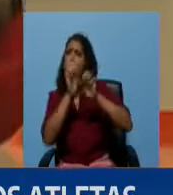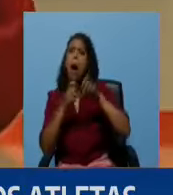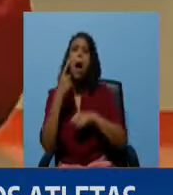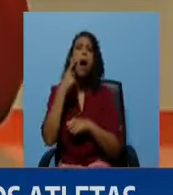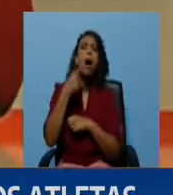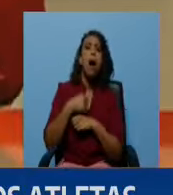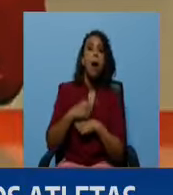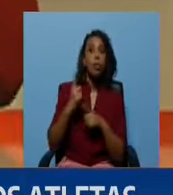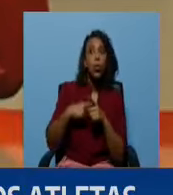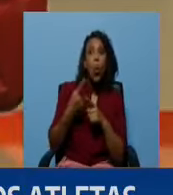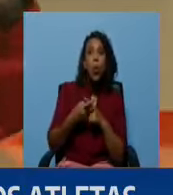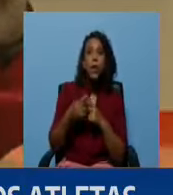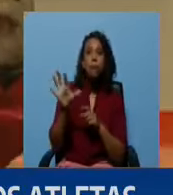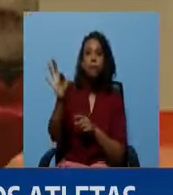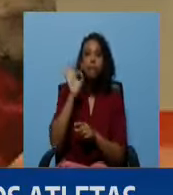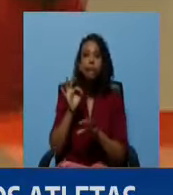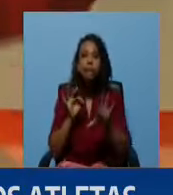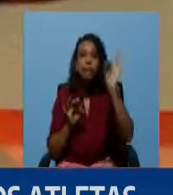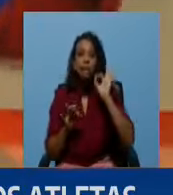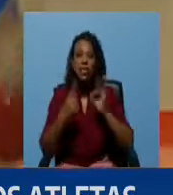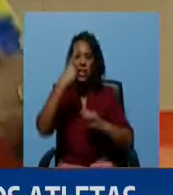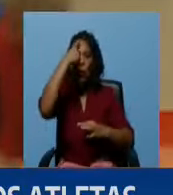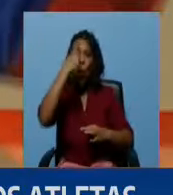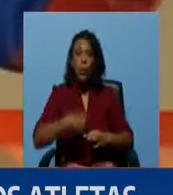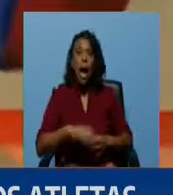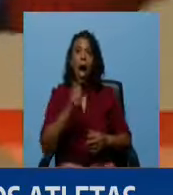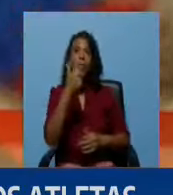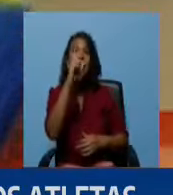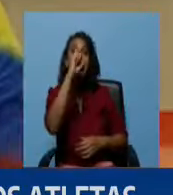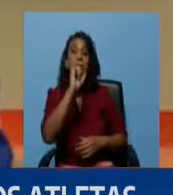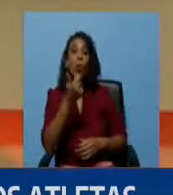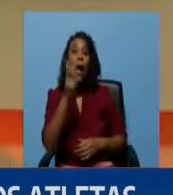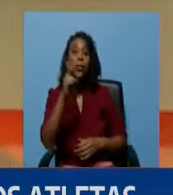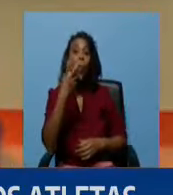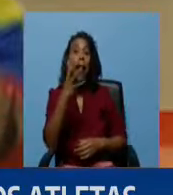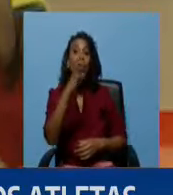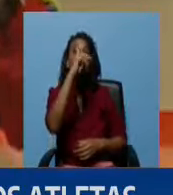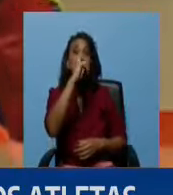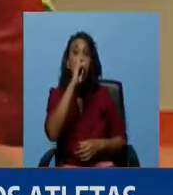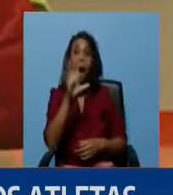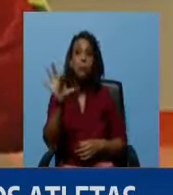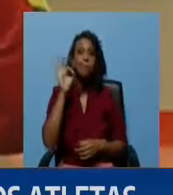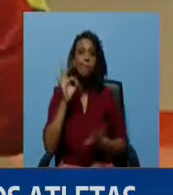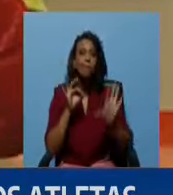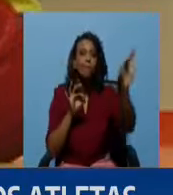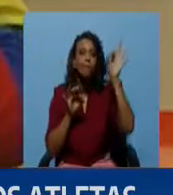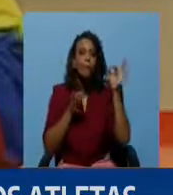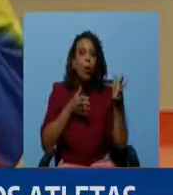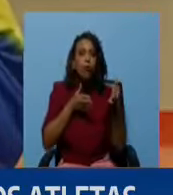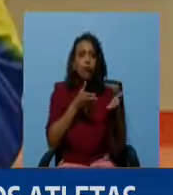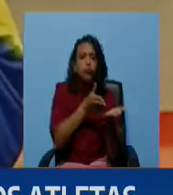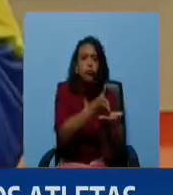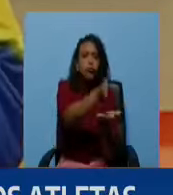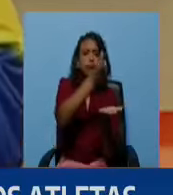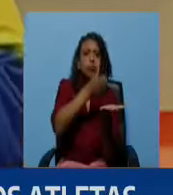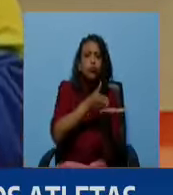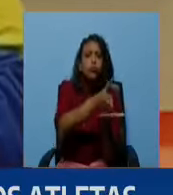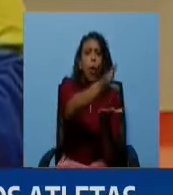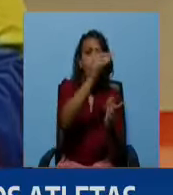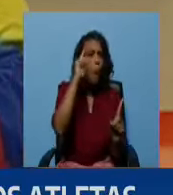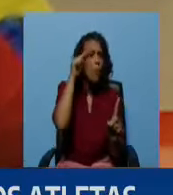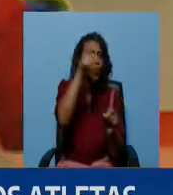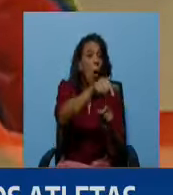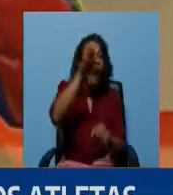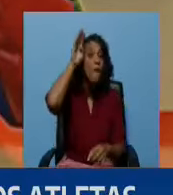Y entonces cuando tú captas un talento a los 10 años, 12, 14 años, lo vas llevando y lo vas